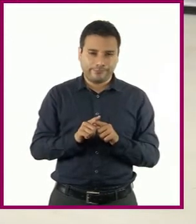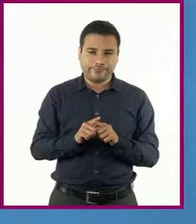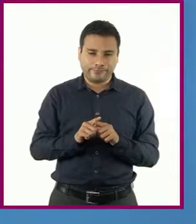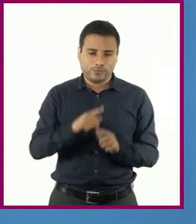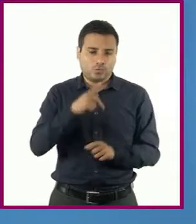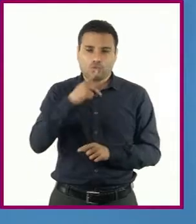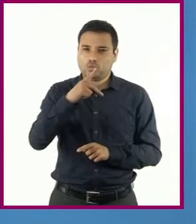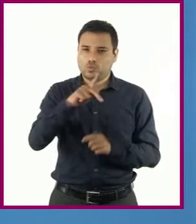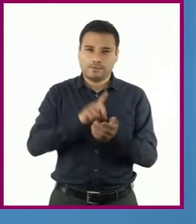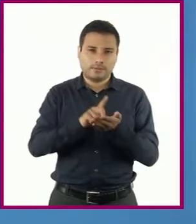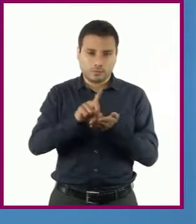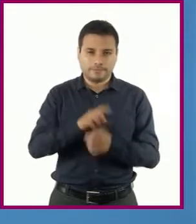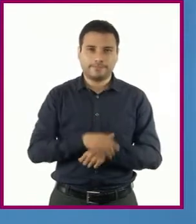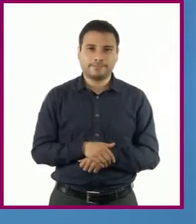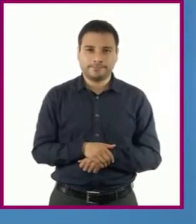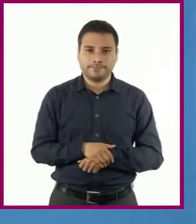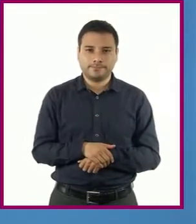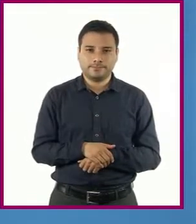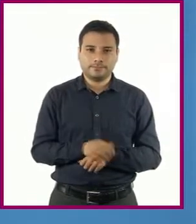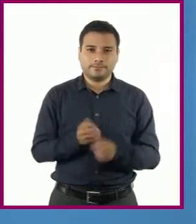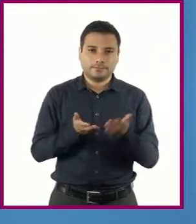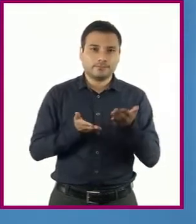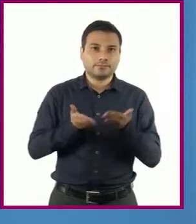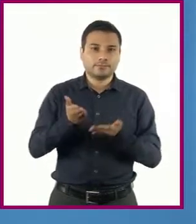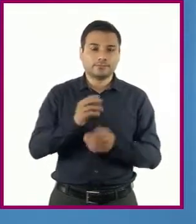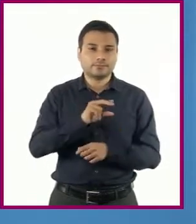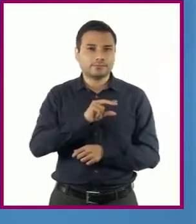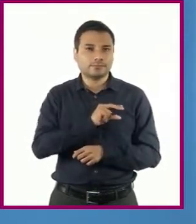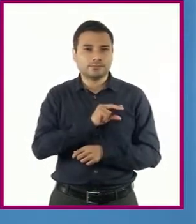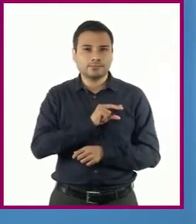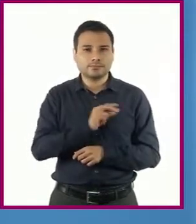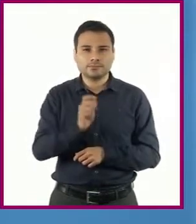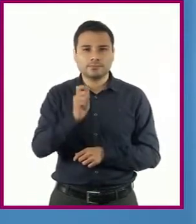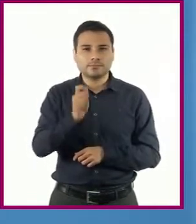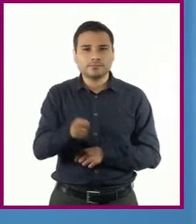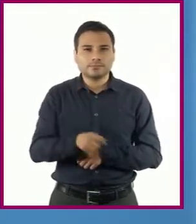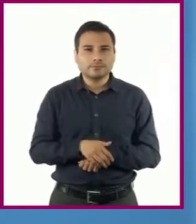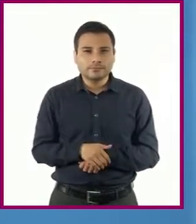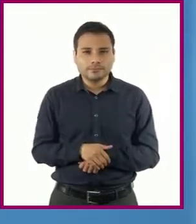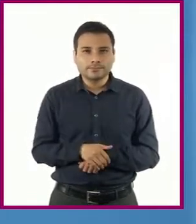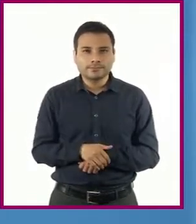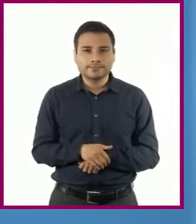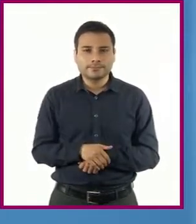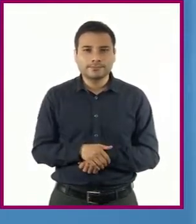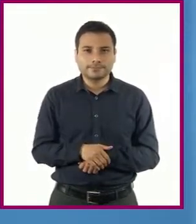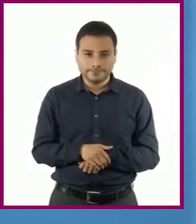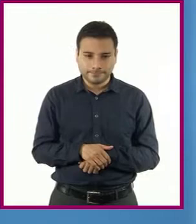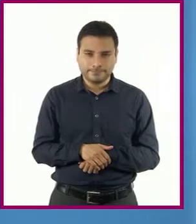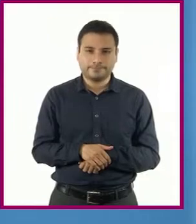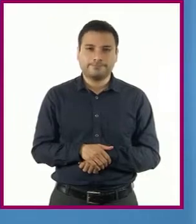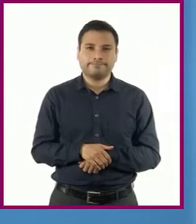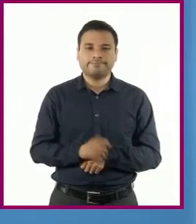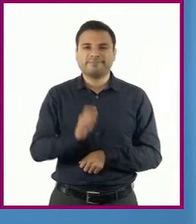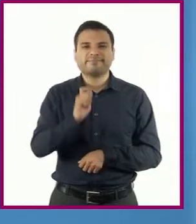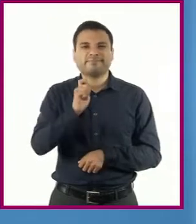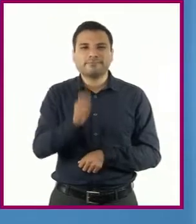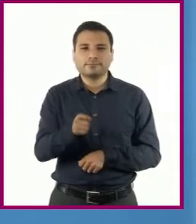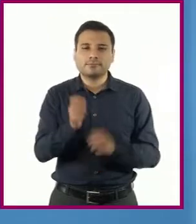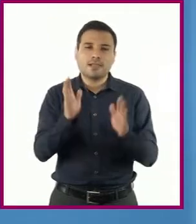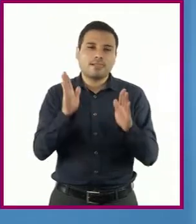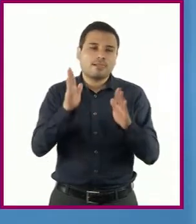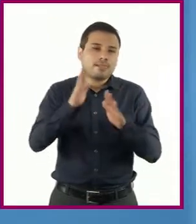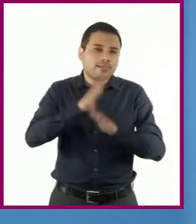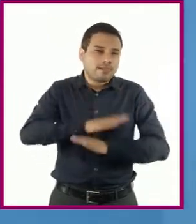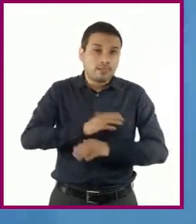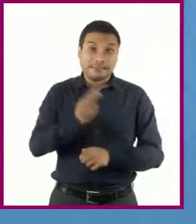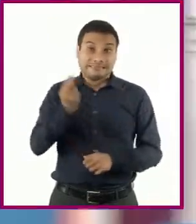derecho. Y los servicios privados están más relacionados con los servicios suntuarios, o que no son